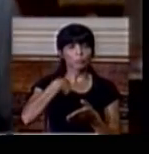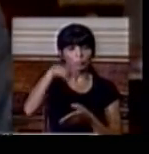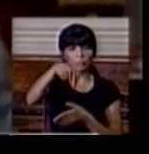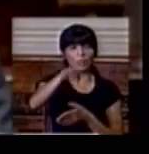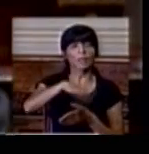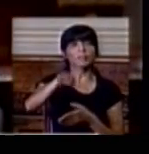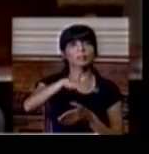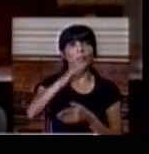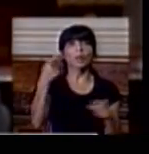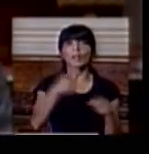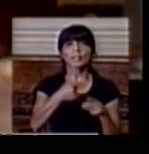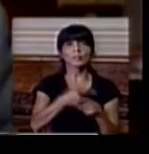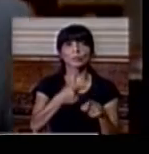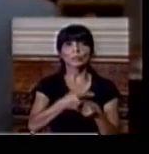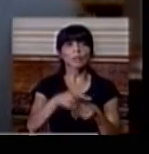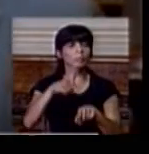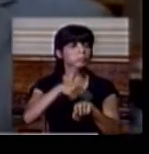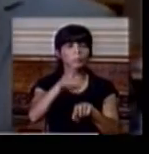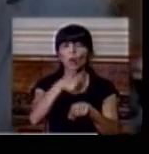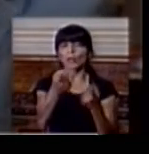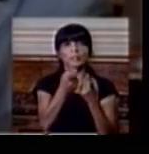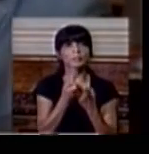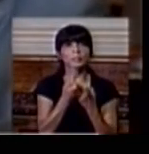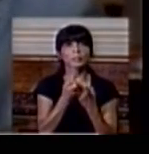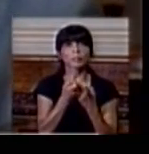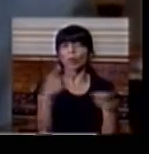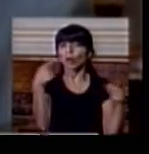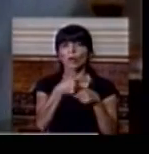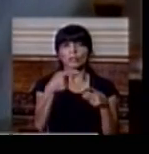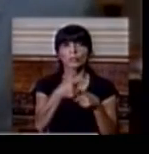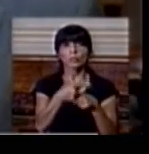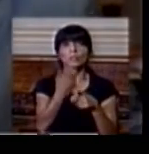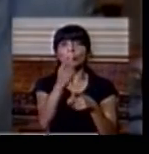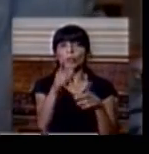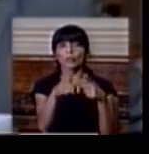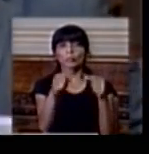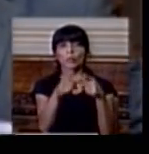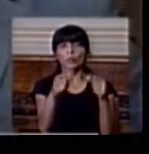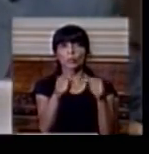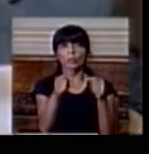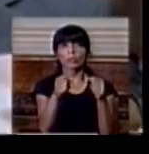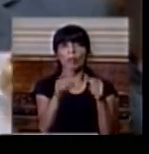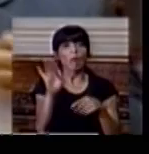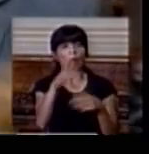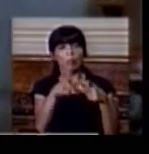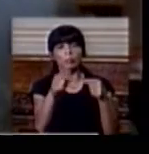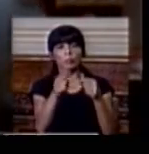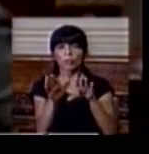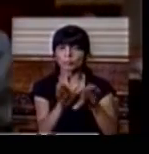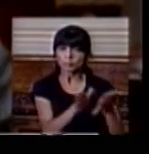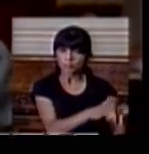sea necesaria con ustedes, pero con números. Y puedo discutir con números o puedo dejar estos números acá